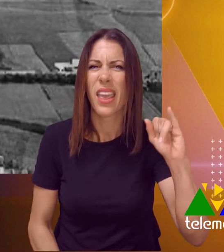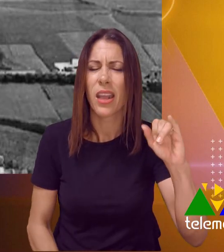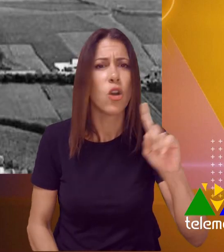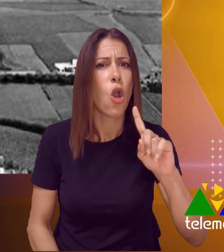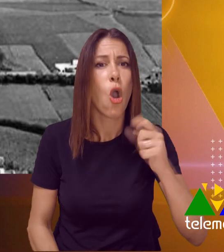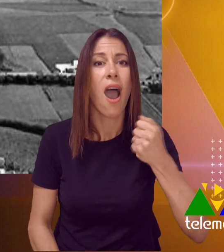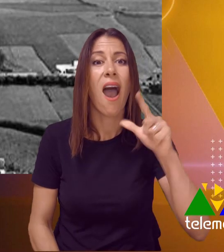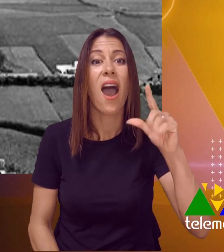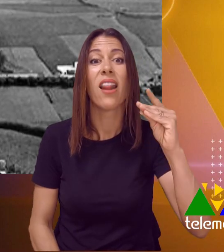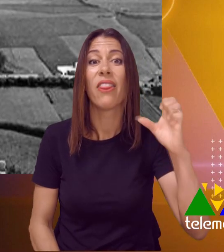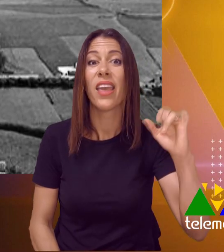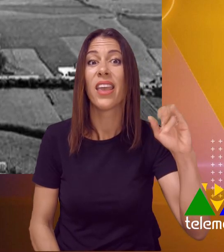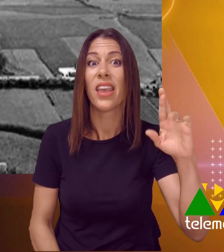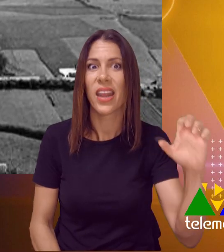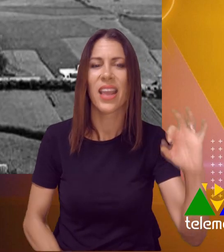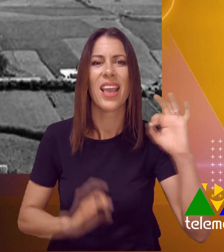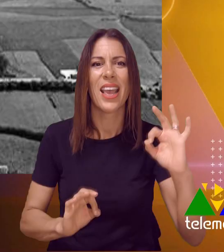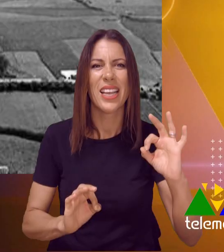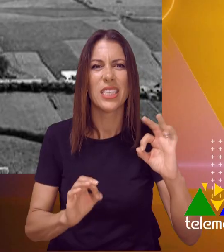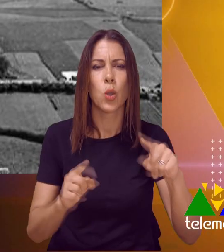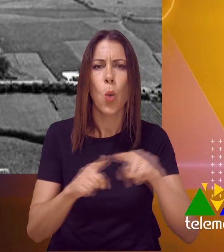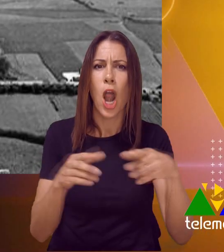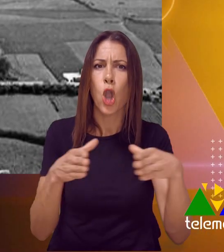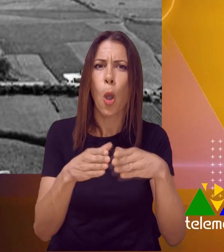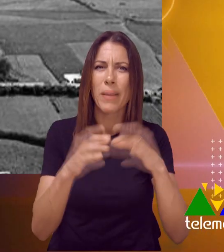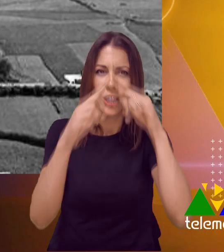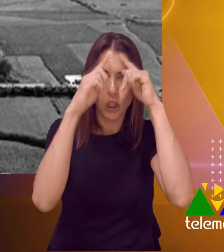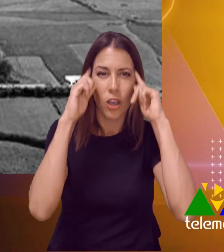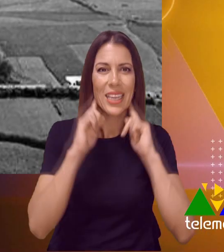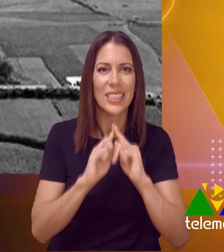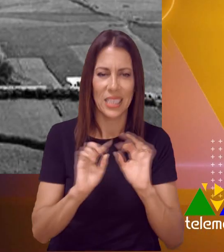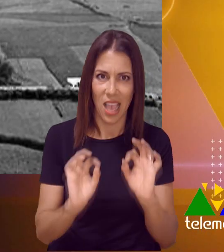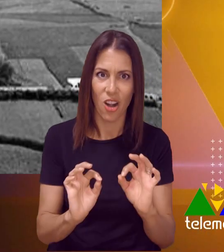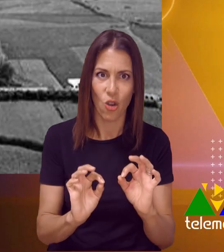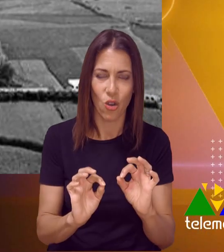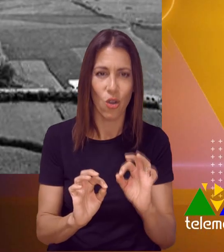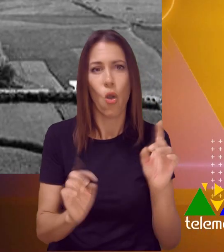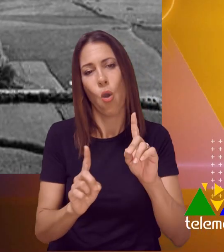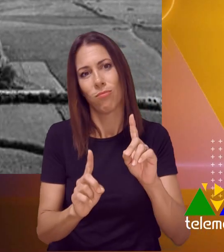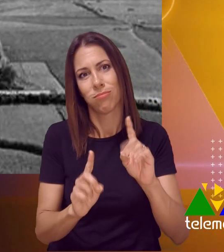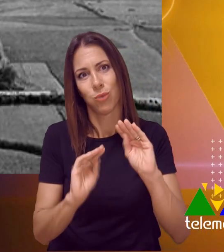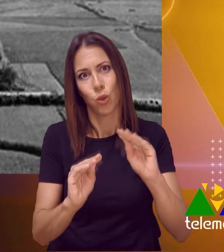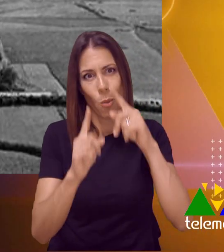Aldeir. Convento cristiano, una palabra musulmana que significa convento cristiano.